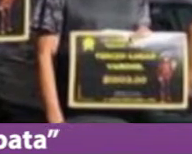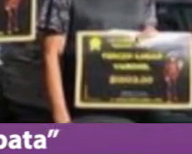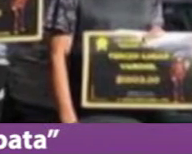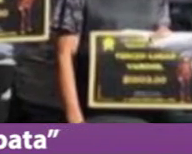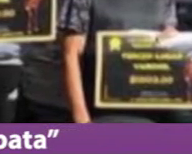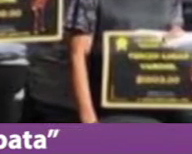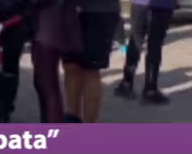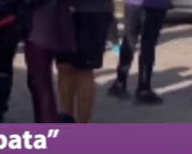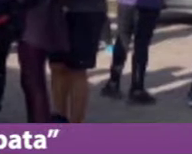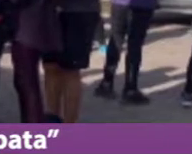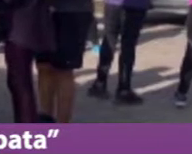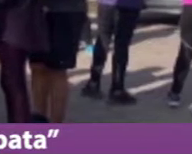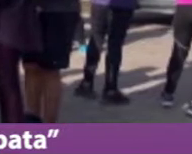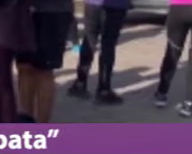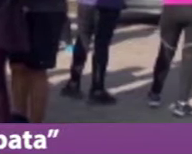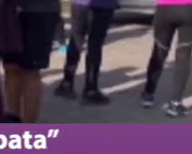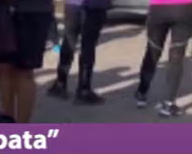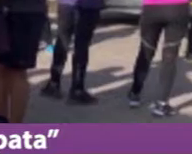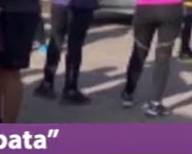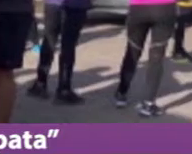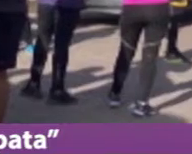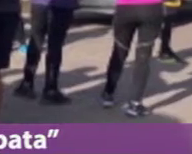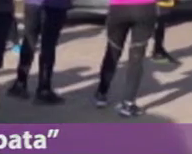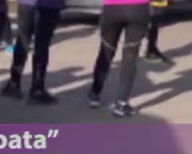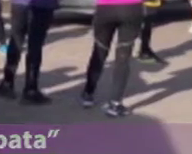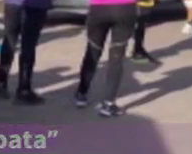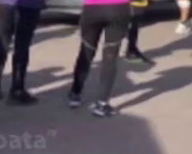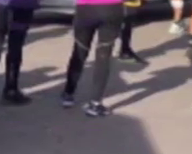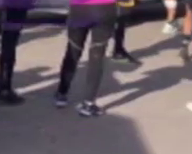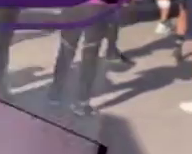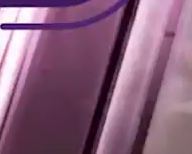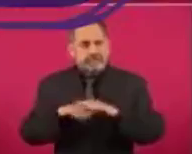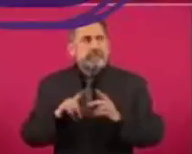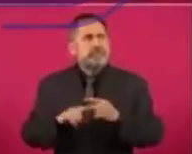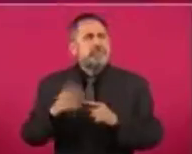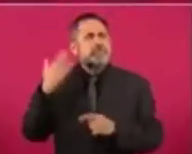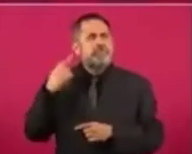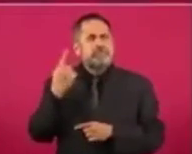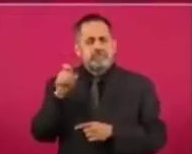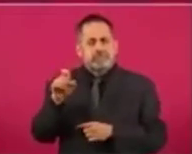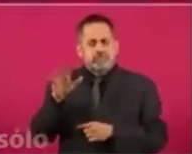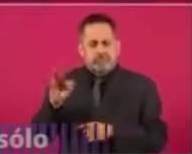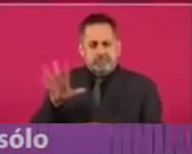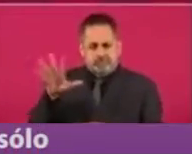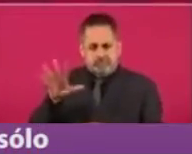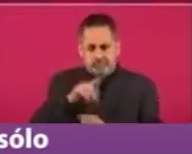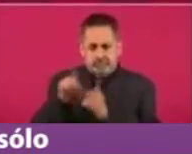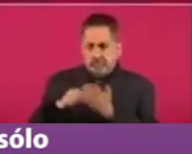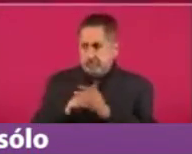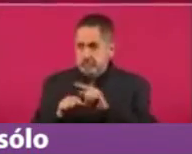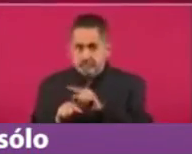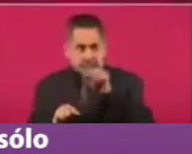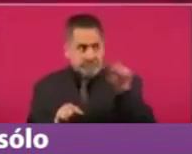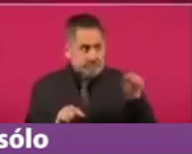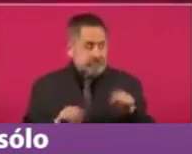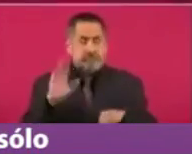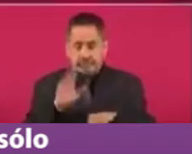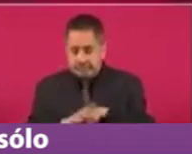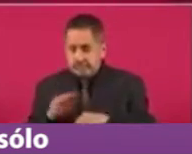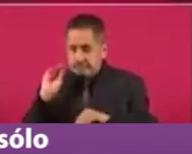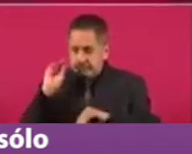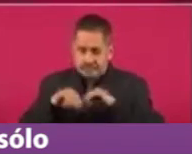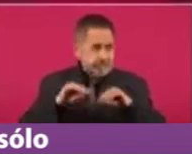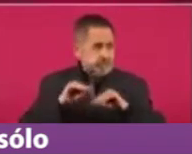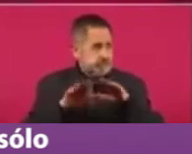de Tlaxcala, Estado de México, Puebla, Ciudad de México y Oaxaca. La Procuraduría Federal del Consumidor aseguró que derivado de